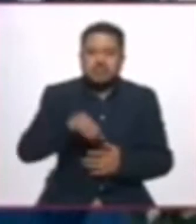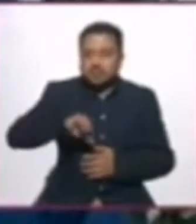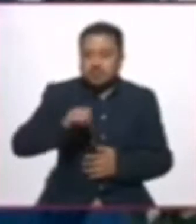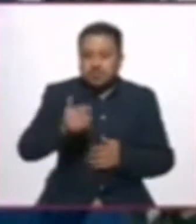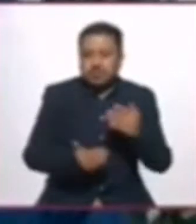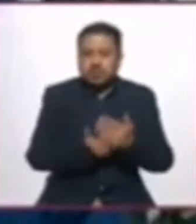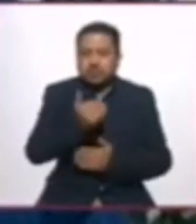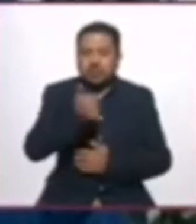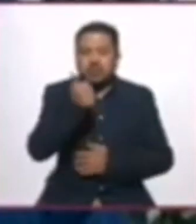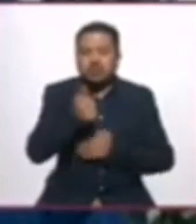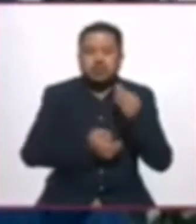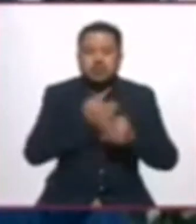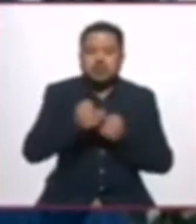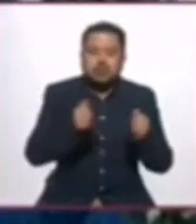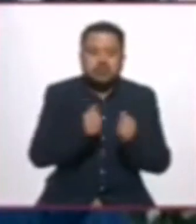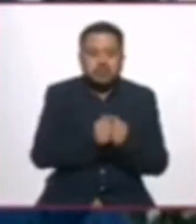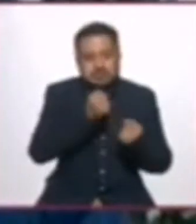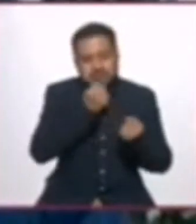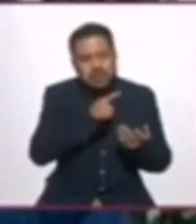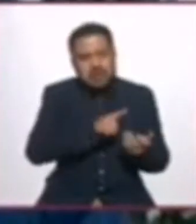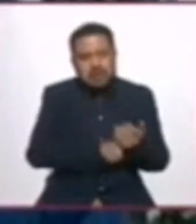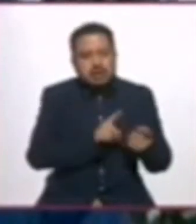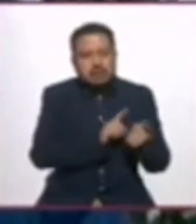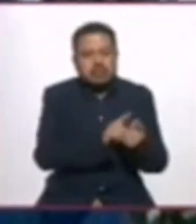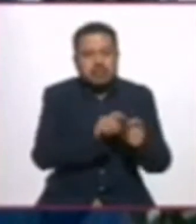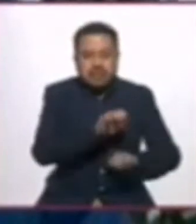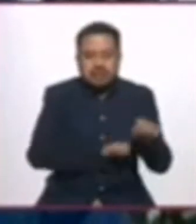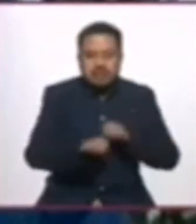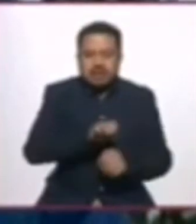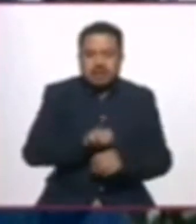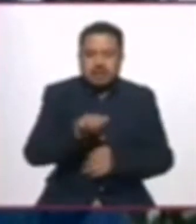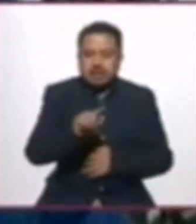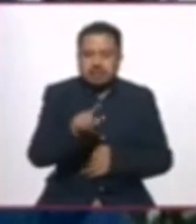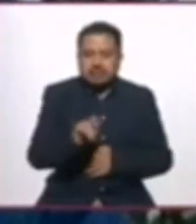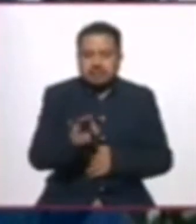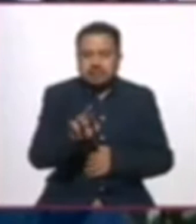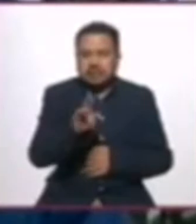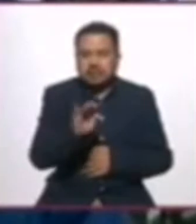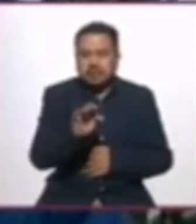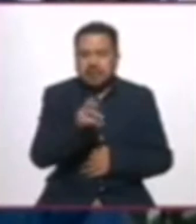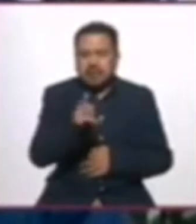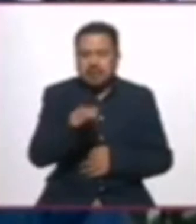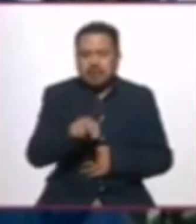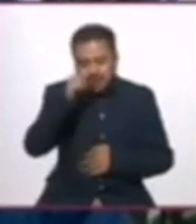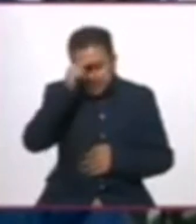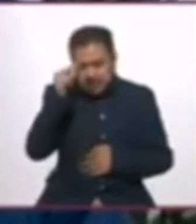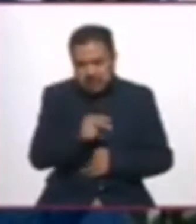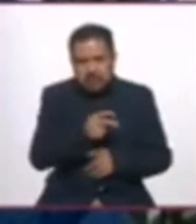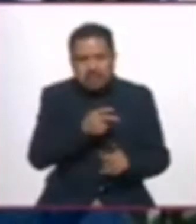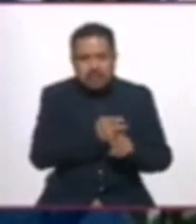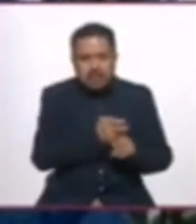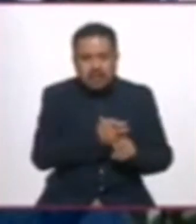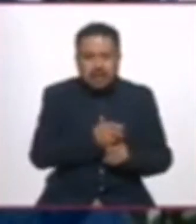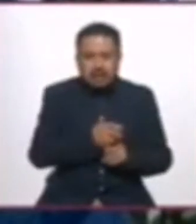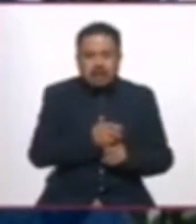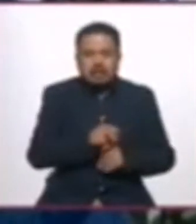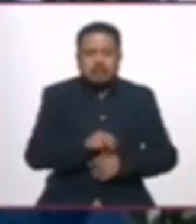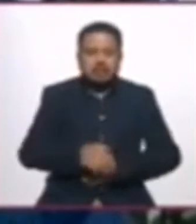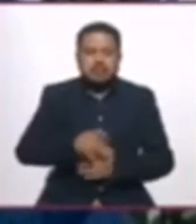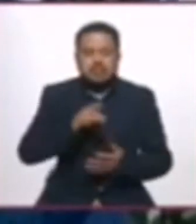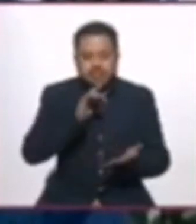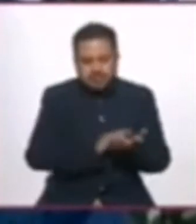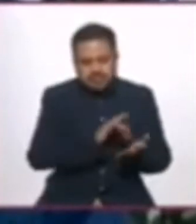Esta mañana en 11 Noticias, con su excelencia, el señor embajador de Azerbaiyán ante México, maestro Mamat